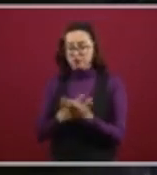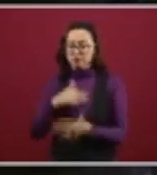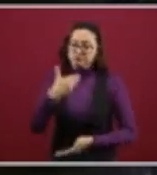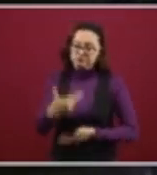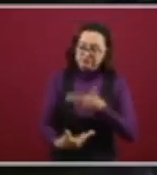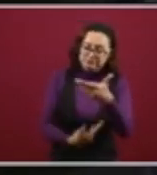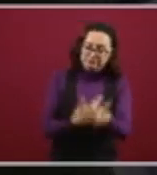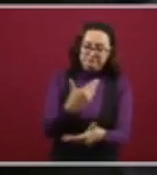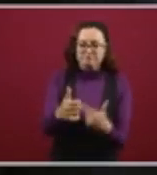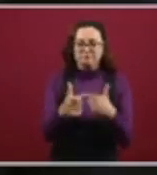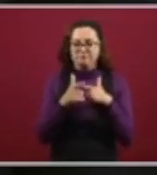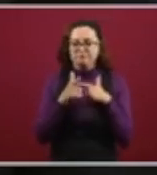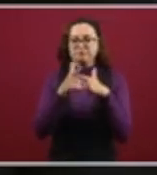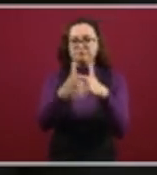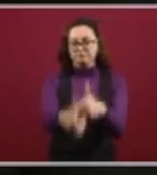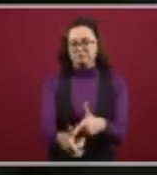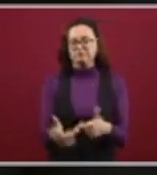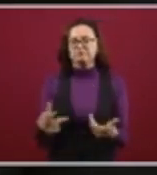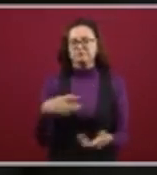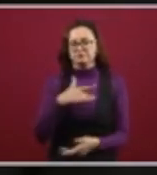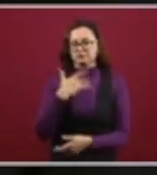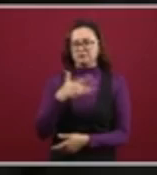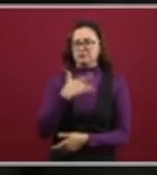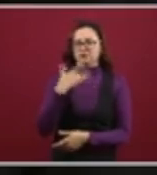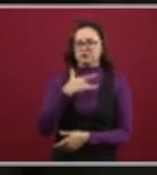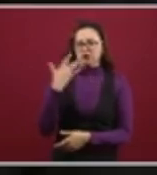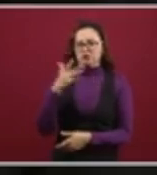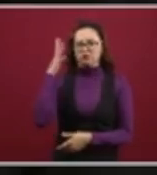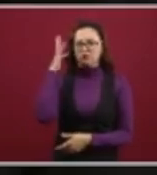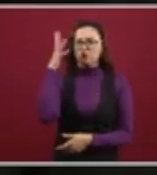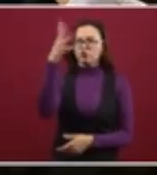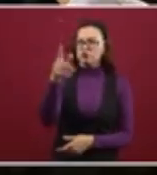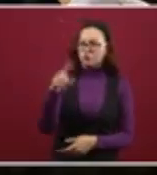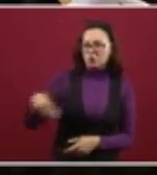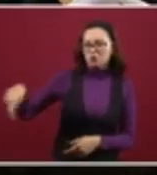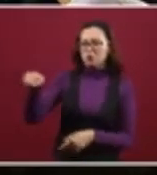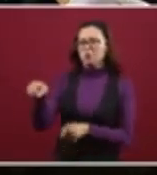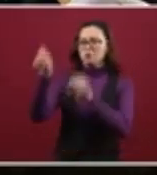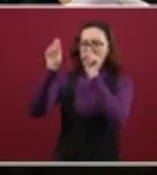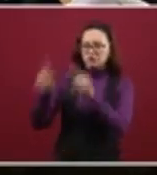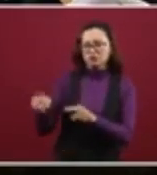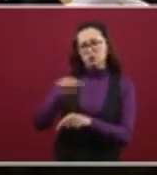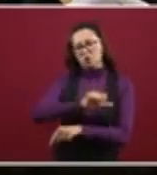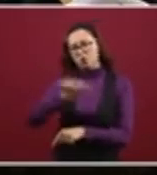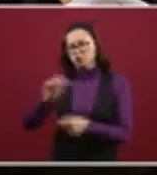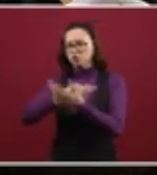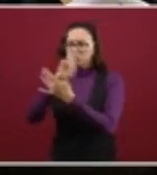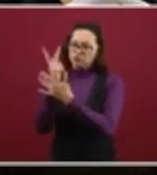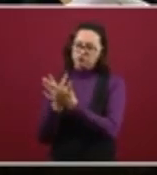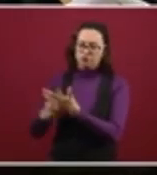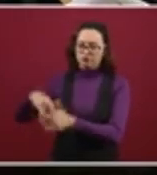de productores que podrán en el futuro ser beneficiados con otros programas. El universo entonces de los